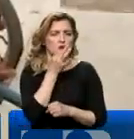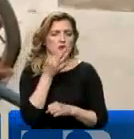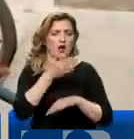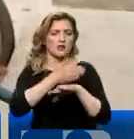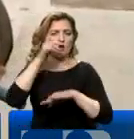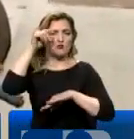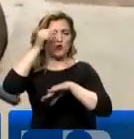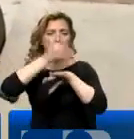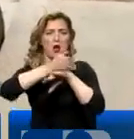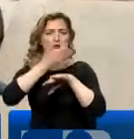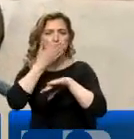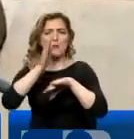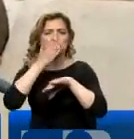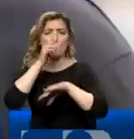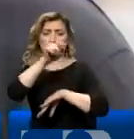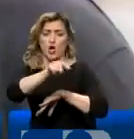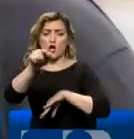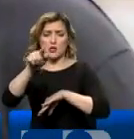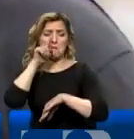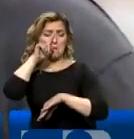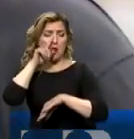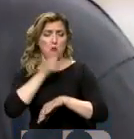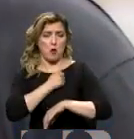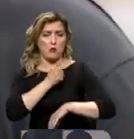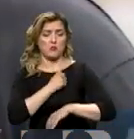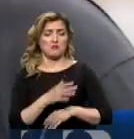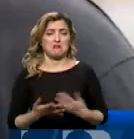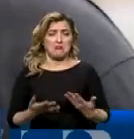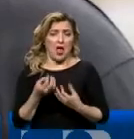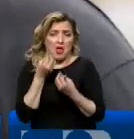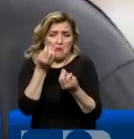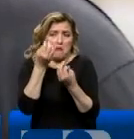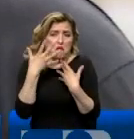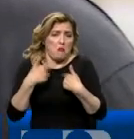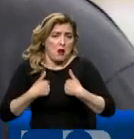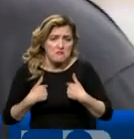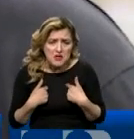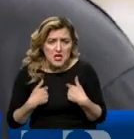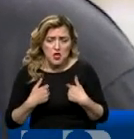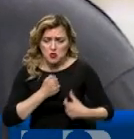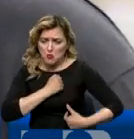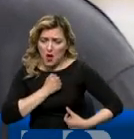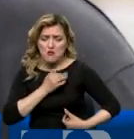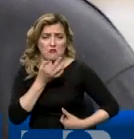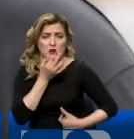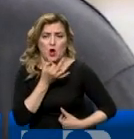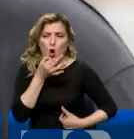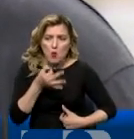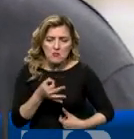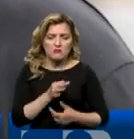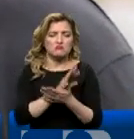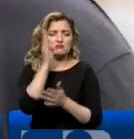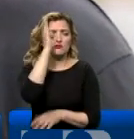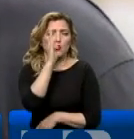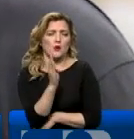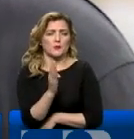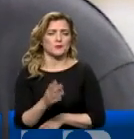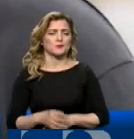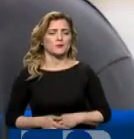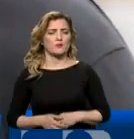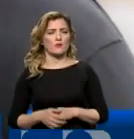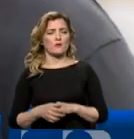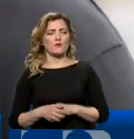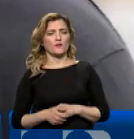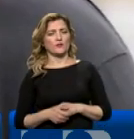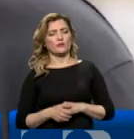prometieron en el anterior gobierno eso nos dijeron que íbamos a hacer los dueños de la clementina lo cual nunca se ha cumplido porque hasta el día